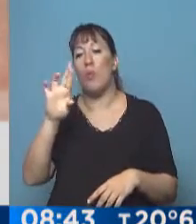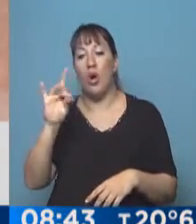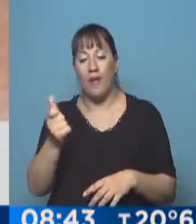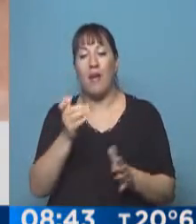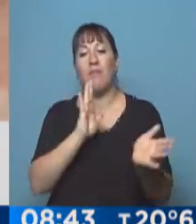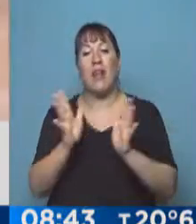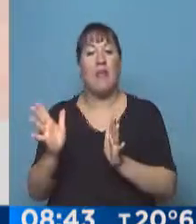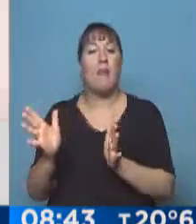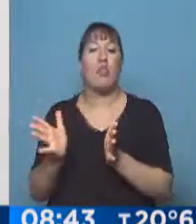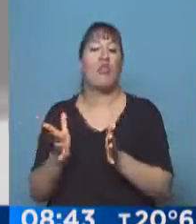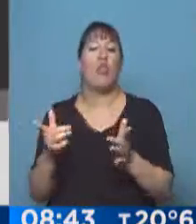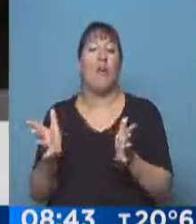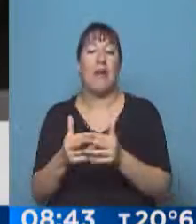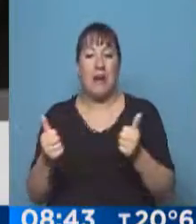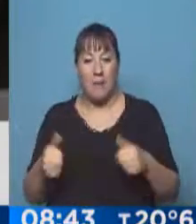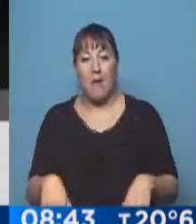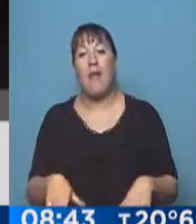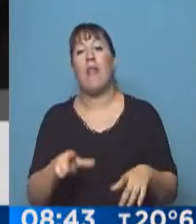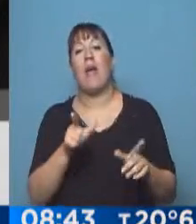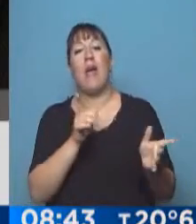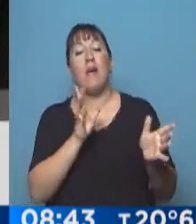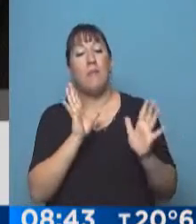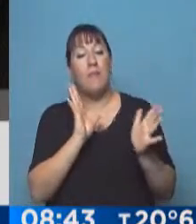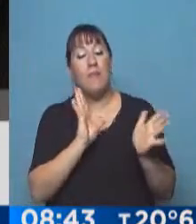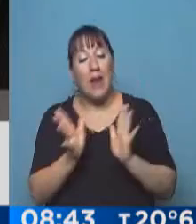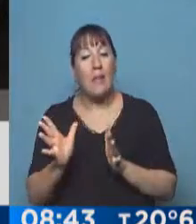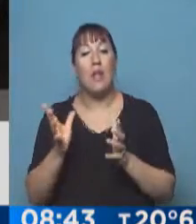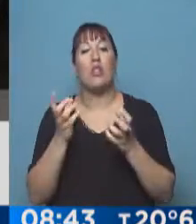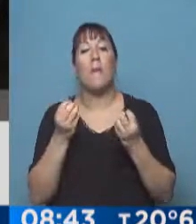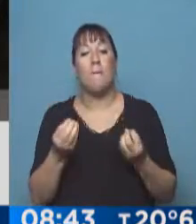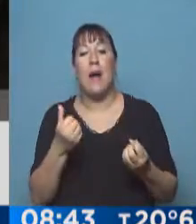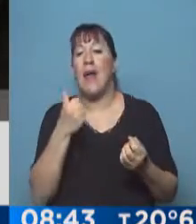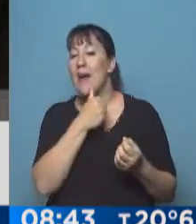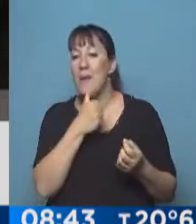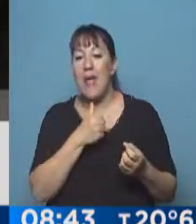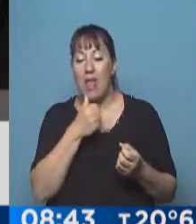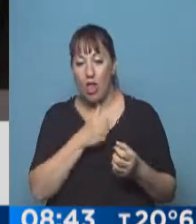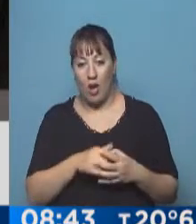tratamiento a corto plazo. Y empezaron a trabajar para sacar medicación.